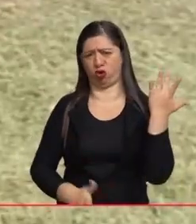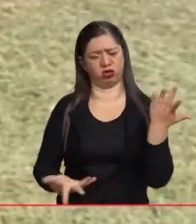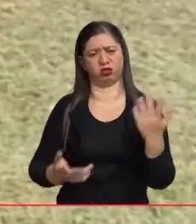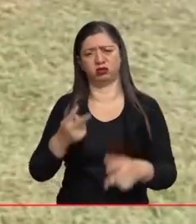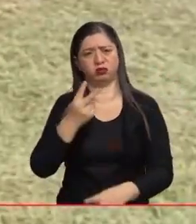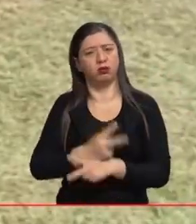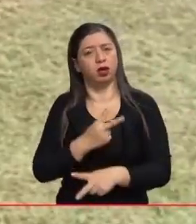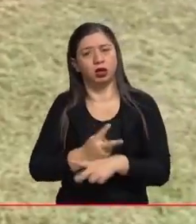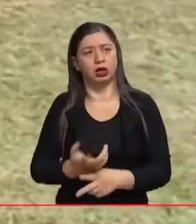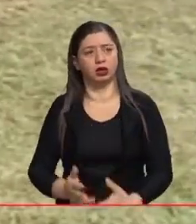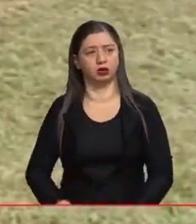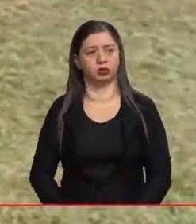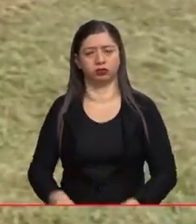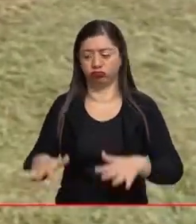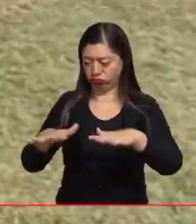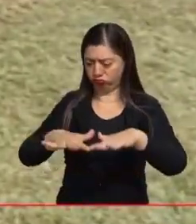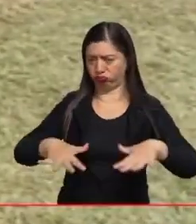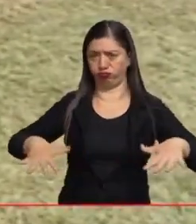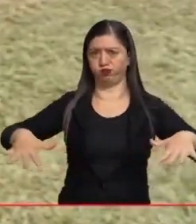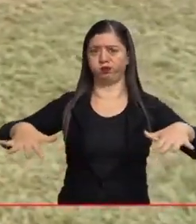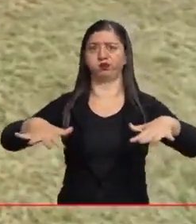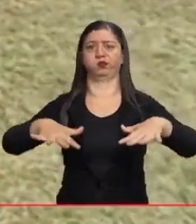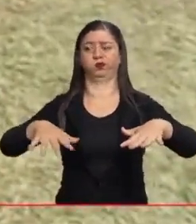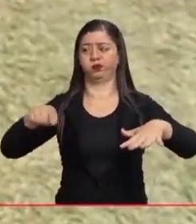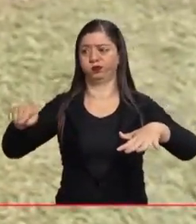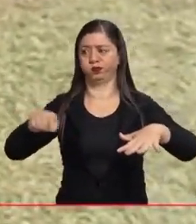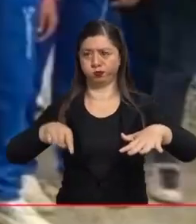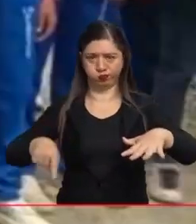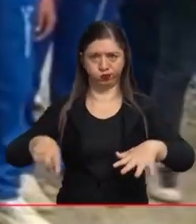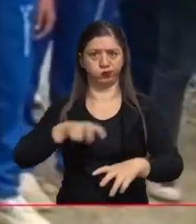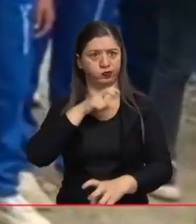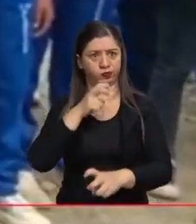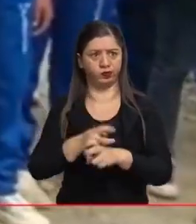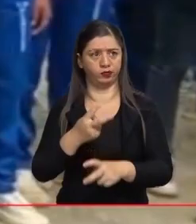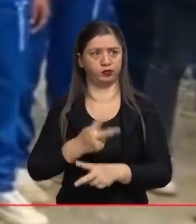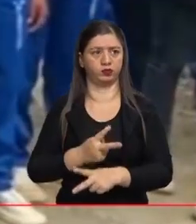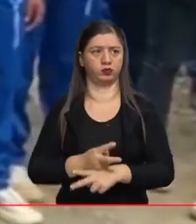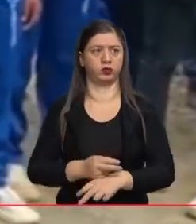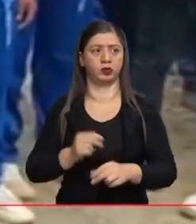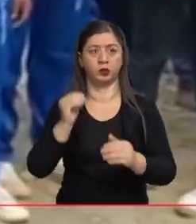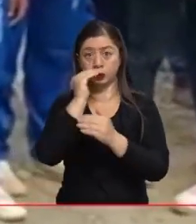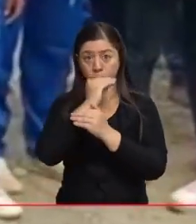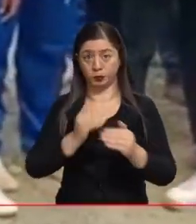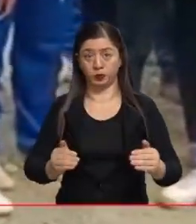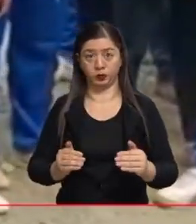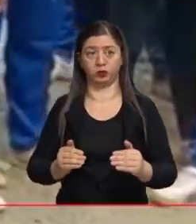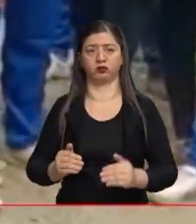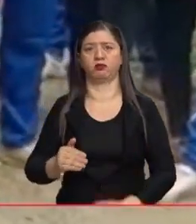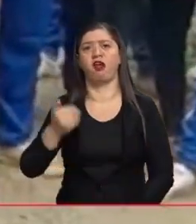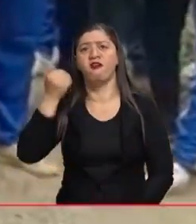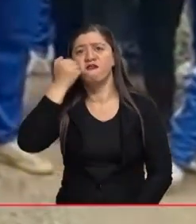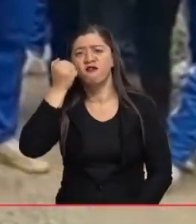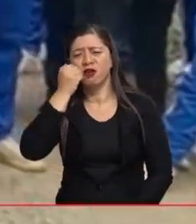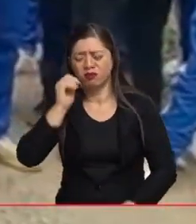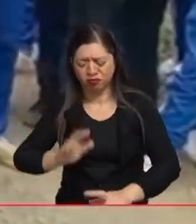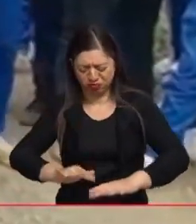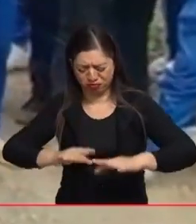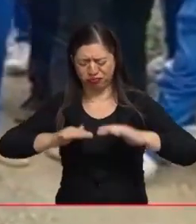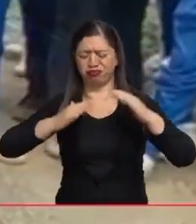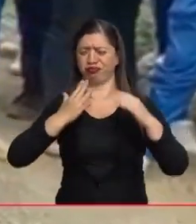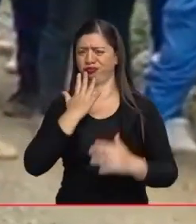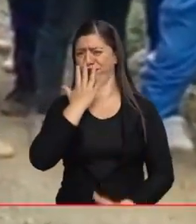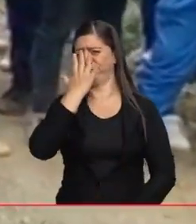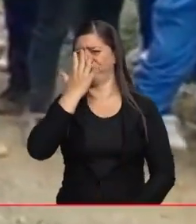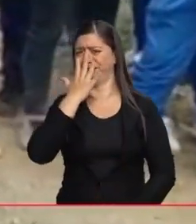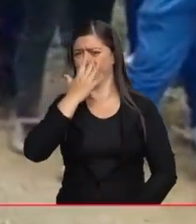riesgo porque por aquí hay zonas que son bastante complicadas. Son muchos los niños que hoy están enfermos por el polvero porque estamos en una